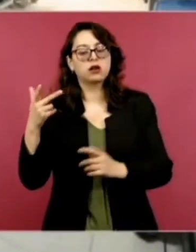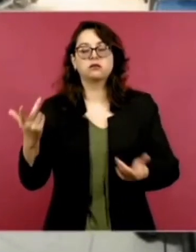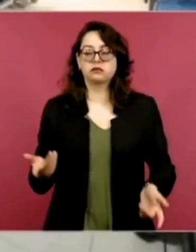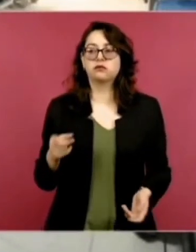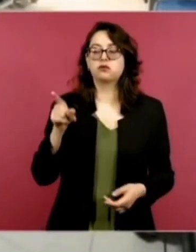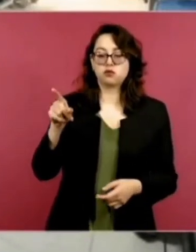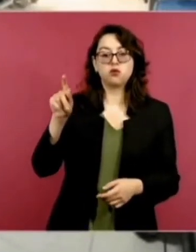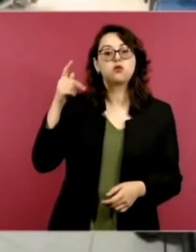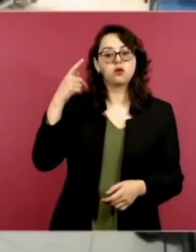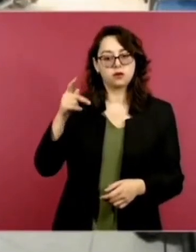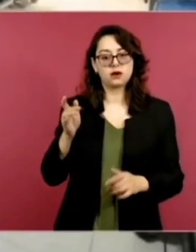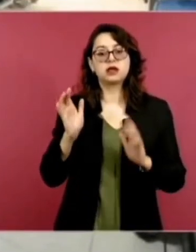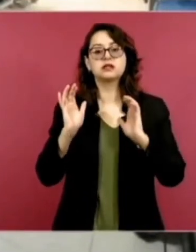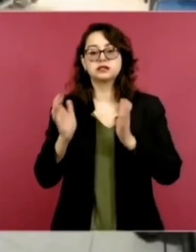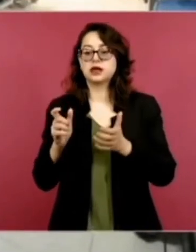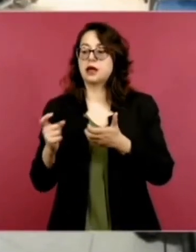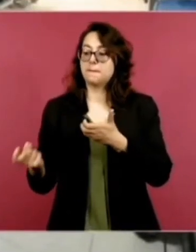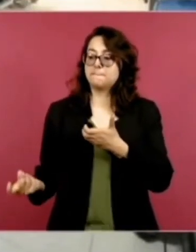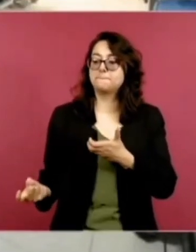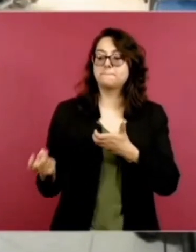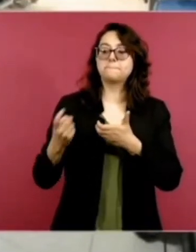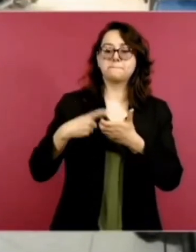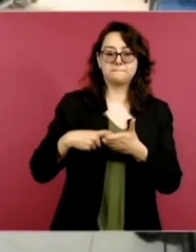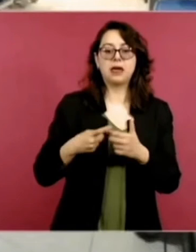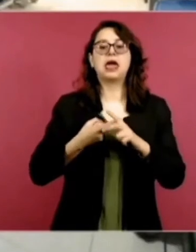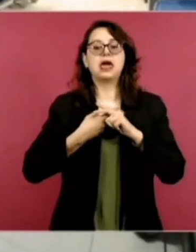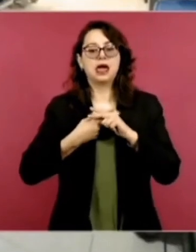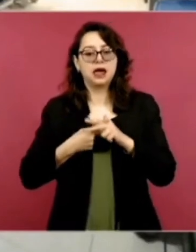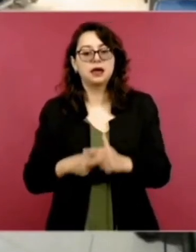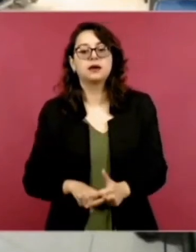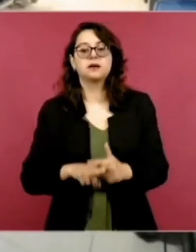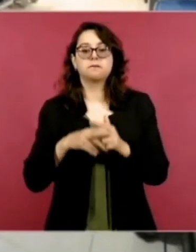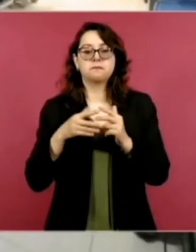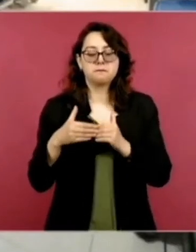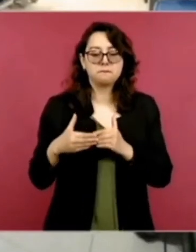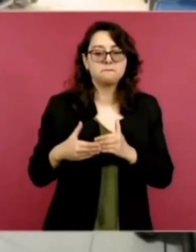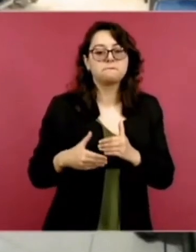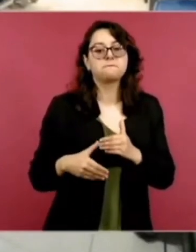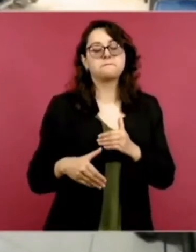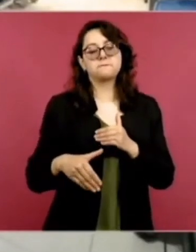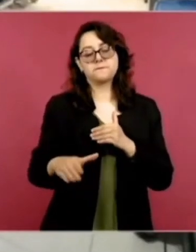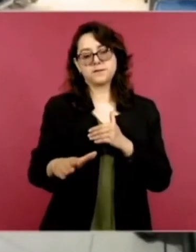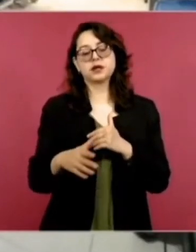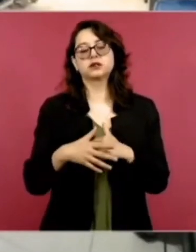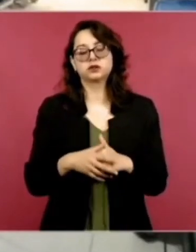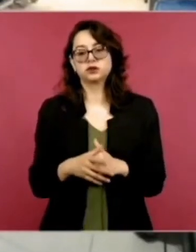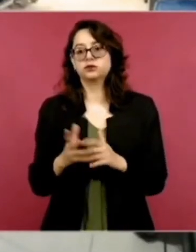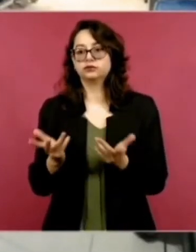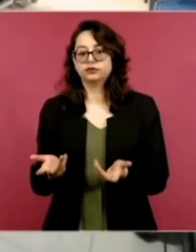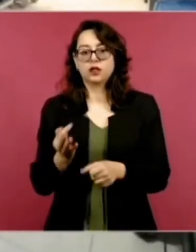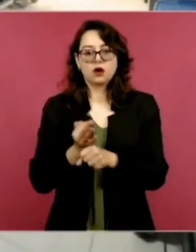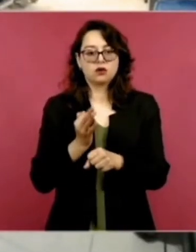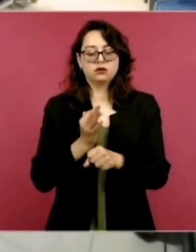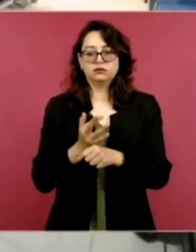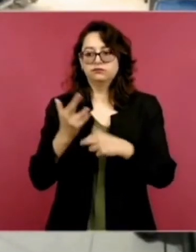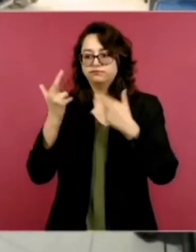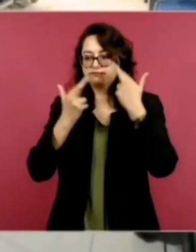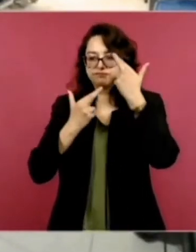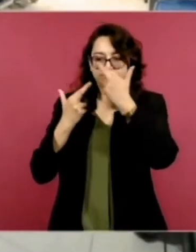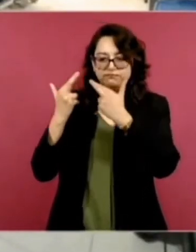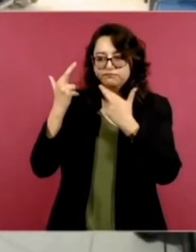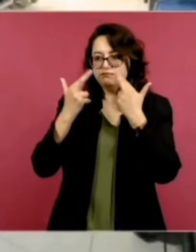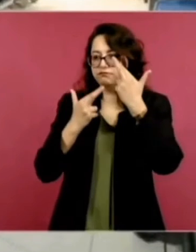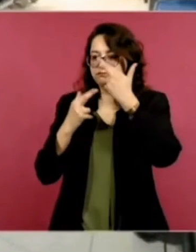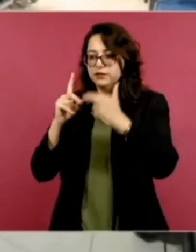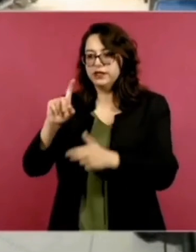proceso. Efectivamente, en Puebla el proceso de federalización ya está en marcha, ya empezó. El levantamiento diagnóstico fue en mayo.